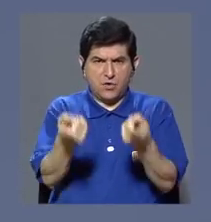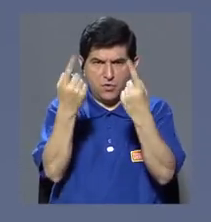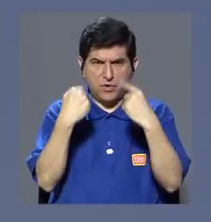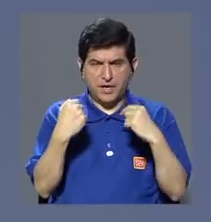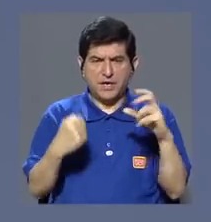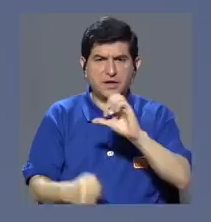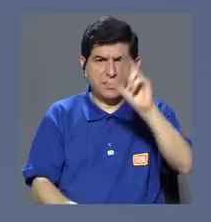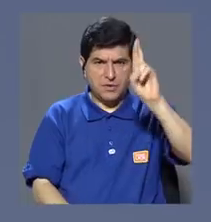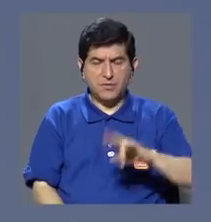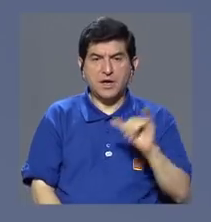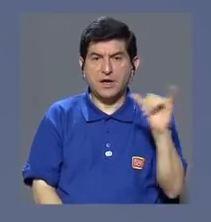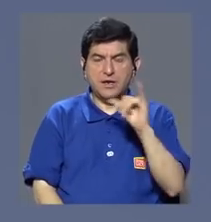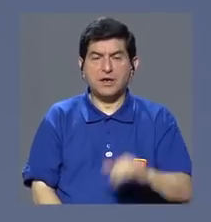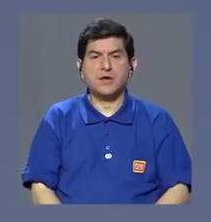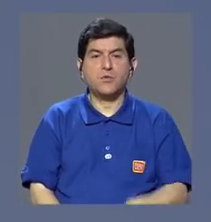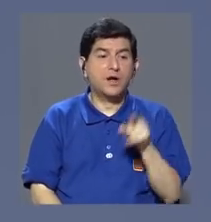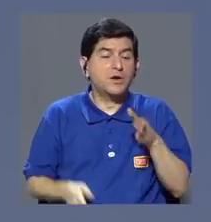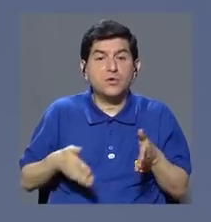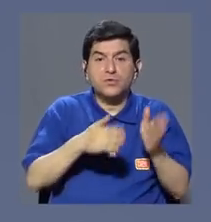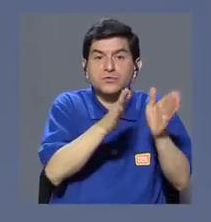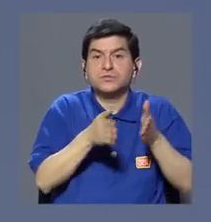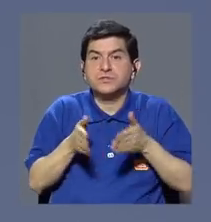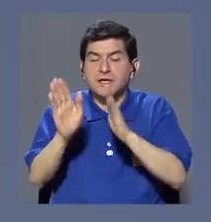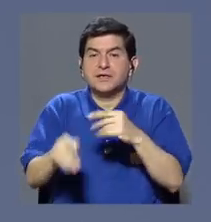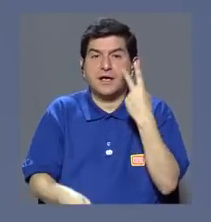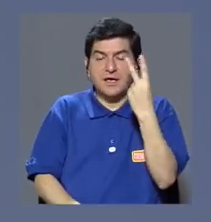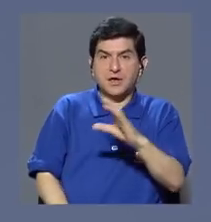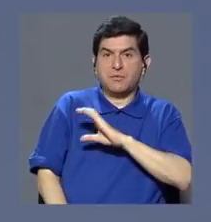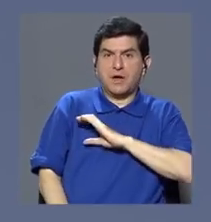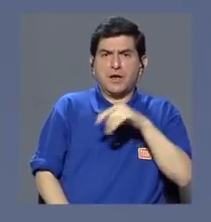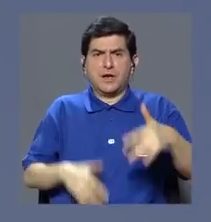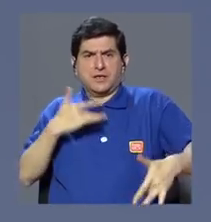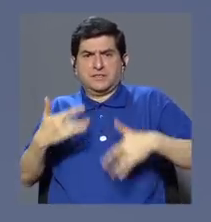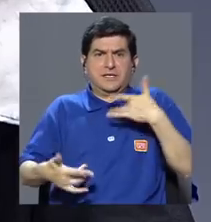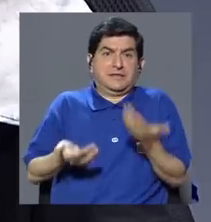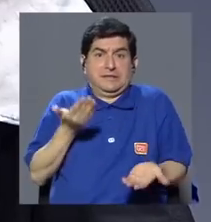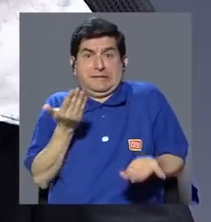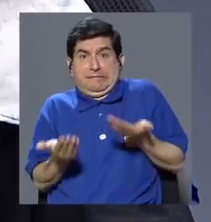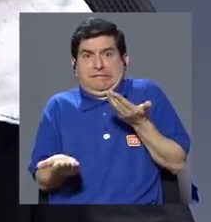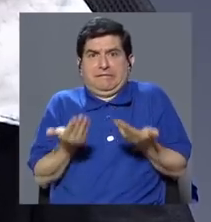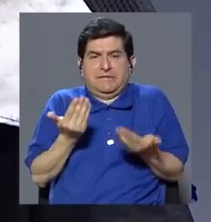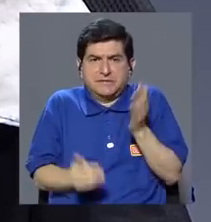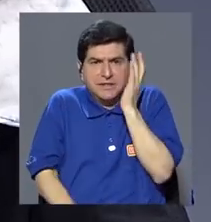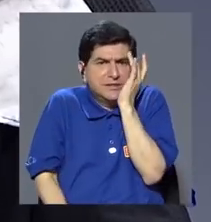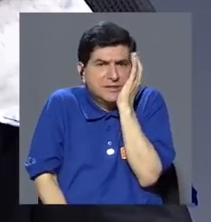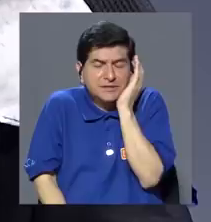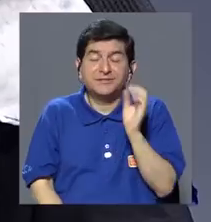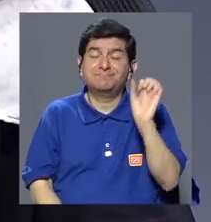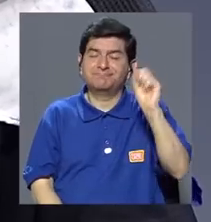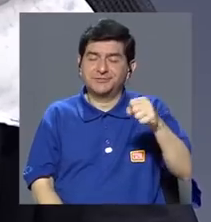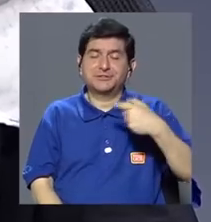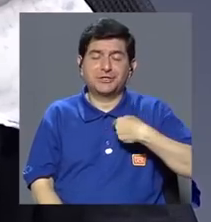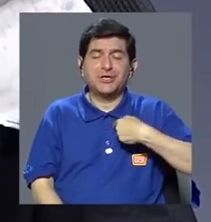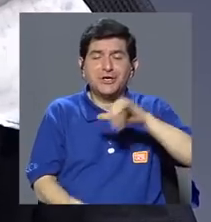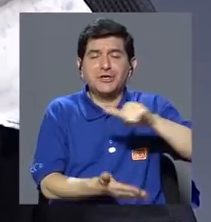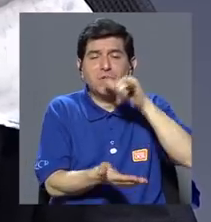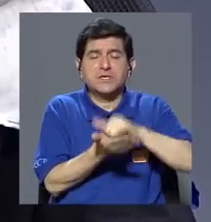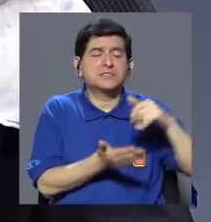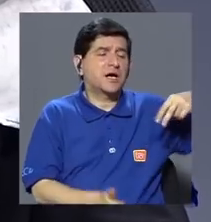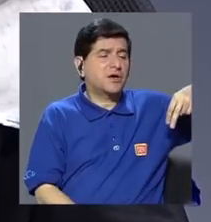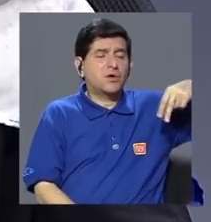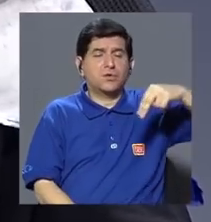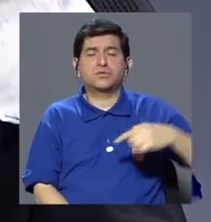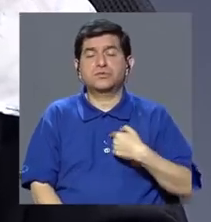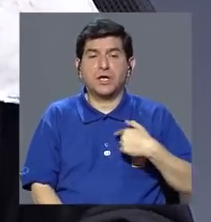rica igual cuando durán citaba en las calles y un policía se sentía preocupada si yo iba por esa jose caminando